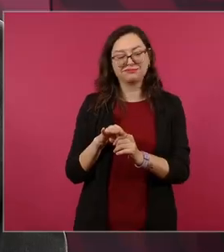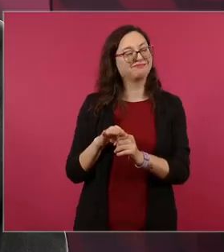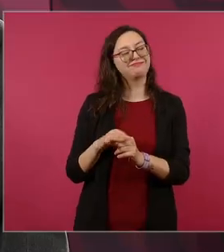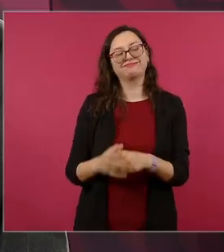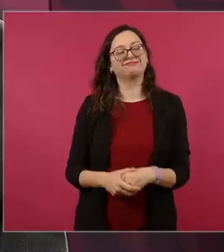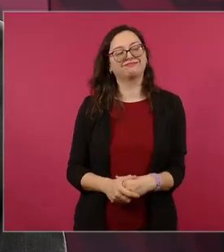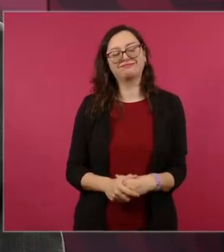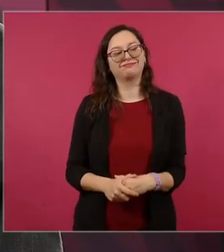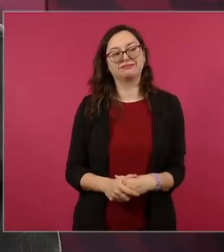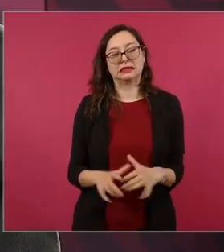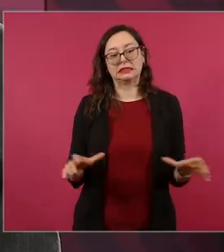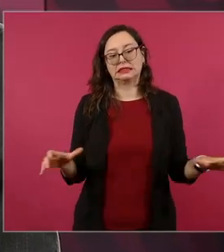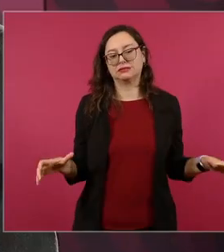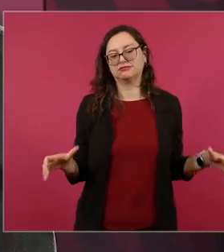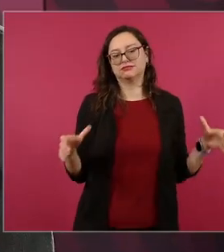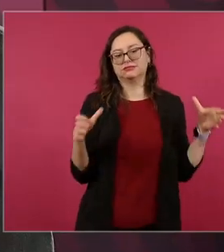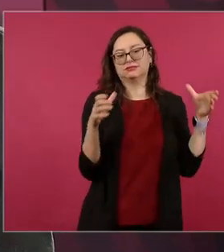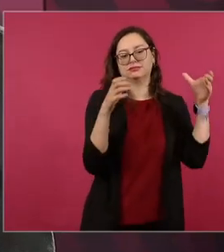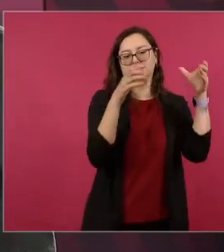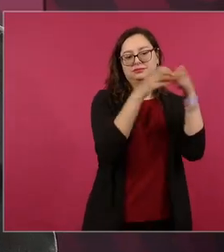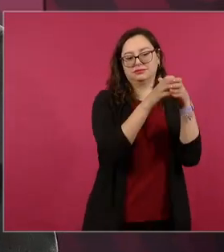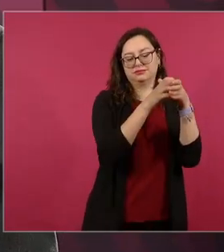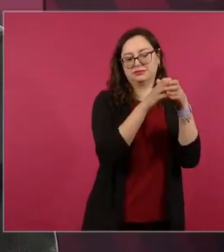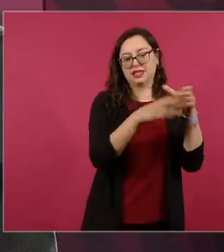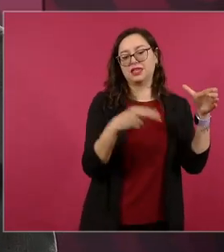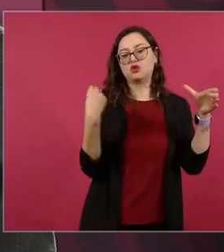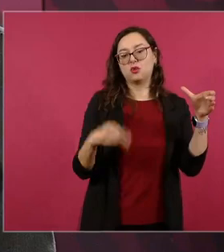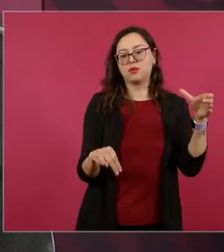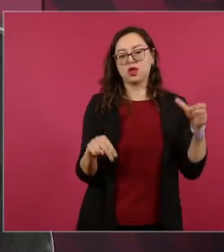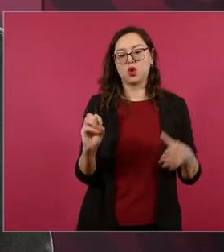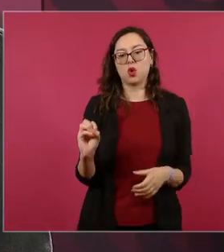cuantos, de una minoría,